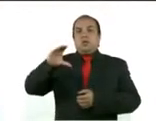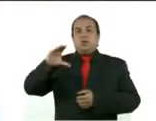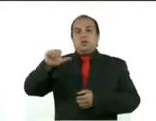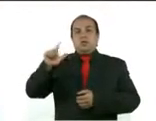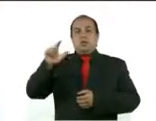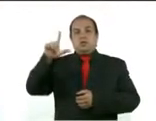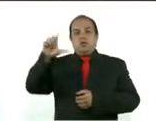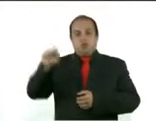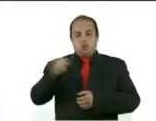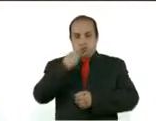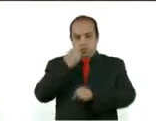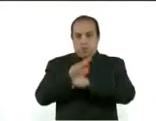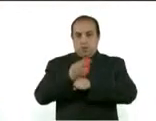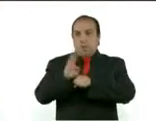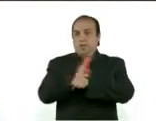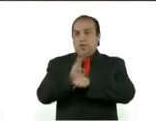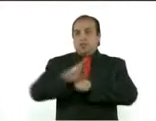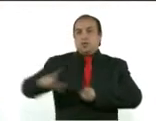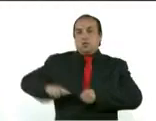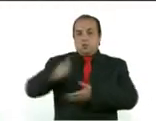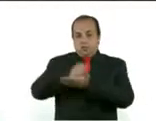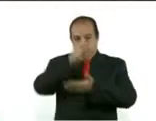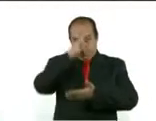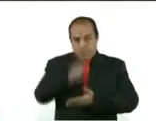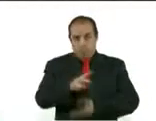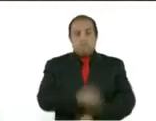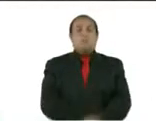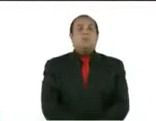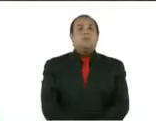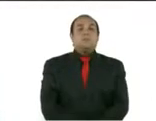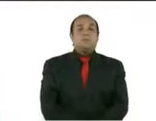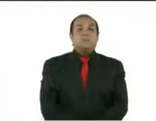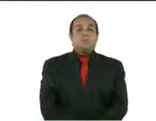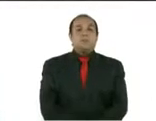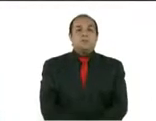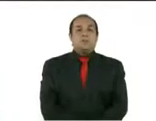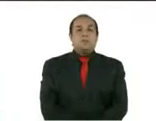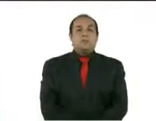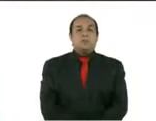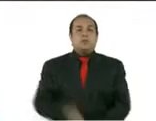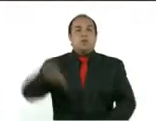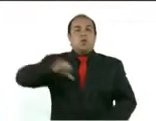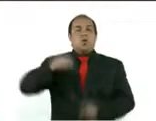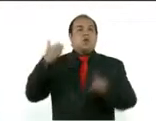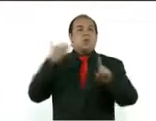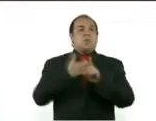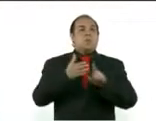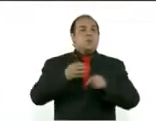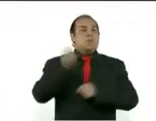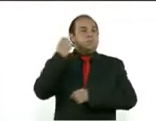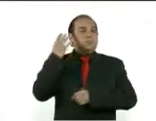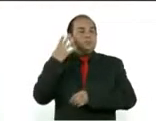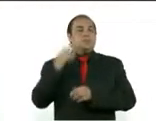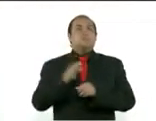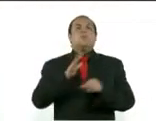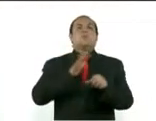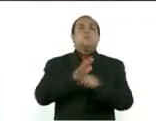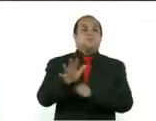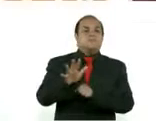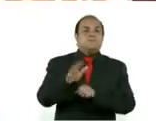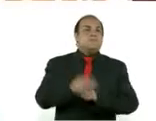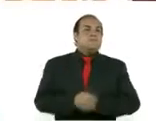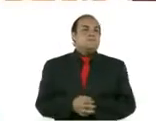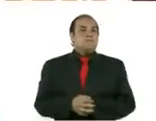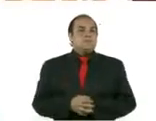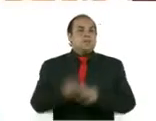secretario de Bienestar del Gobierno de la Ciudad de México. Y el objetivo de la conferencia del día de hoy es platicarles de